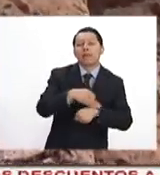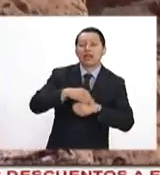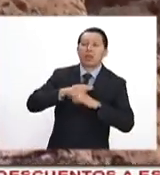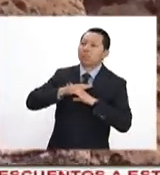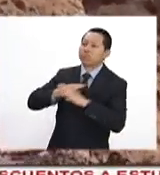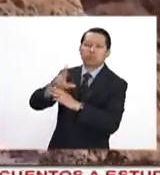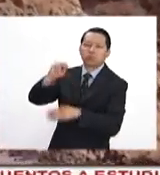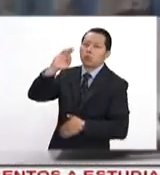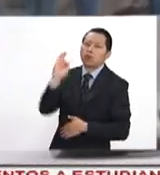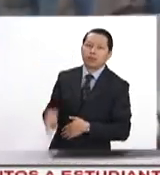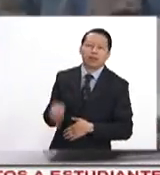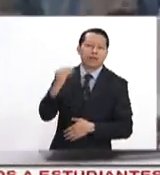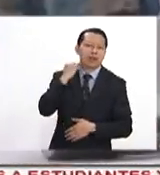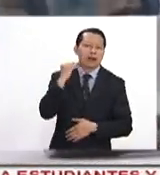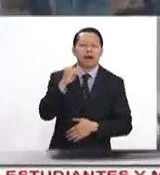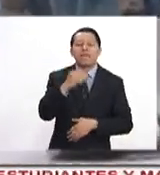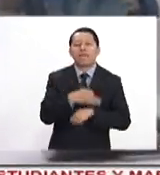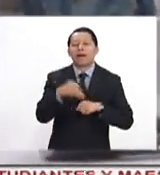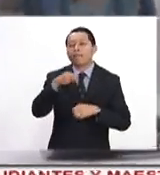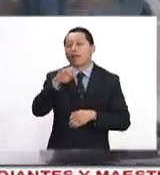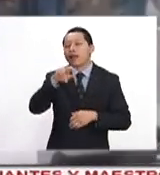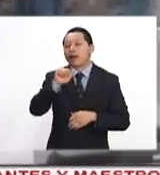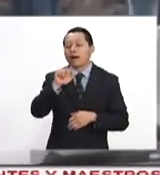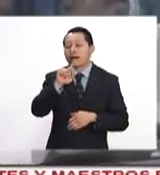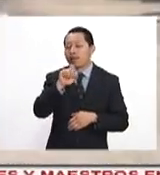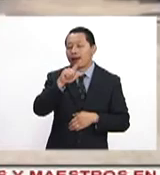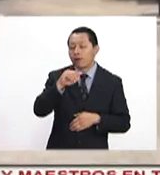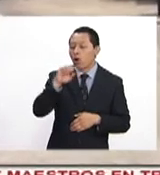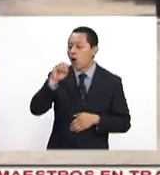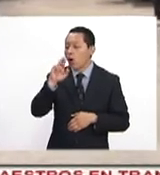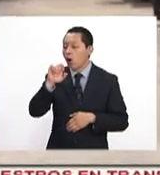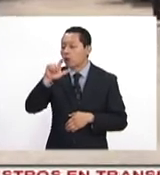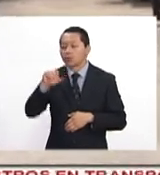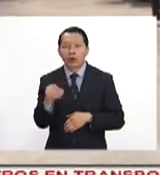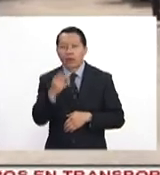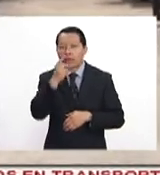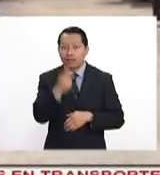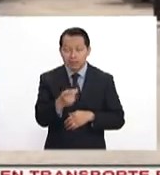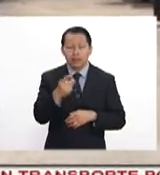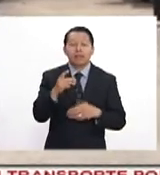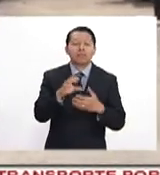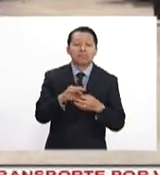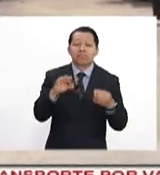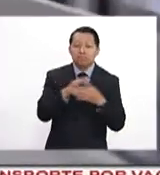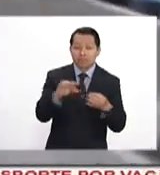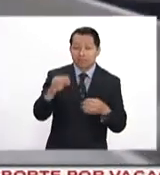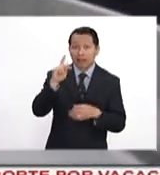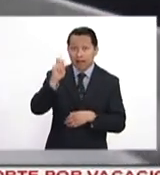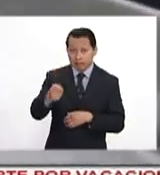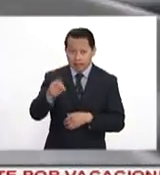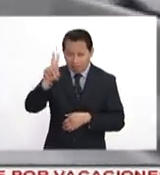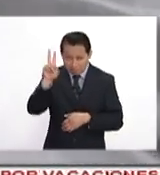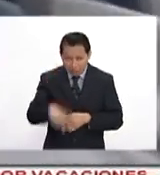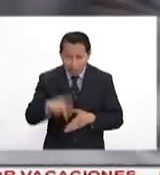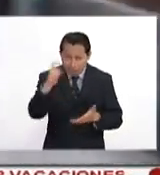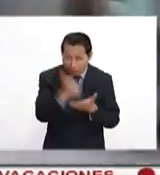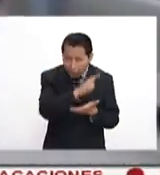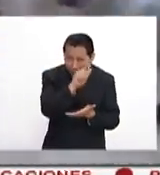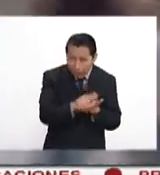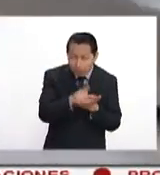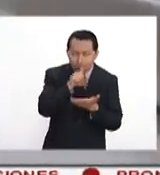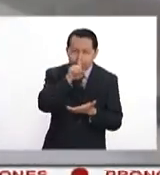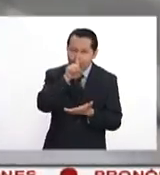la familia Mena, Darío Orozco, quien aseguró que este apoyo económico no puede considerarse como una indemnización